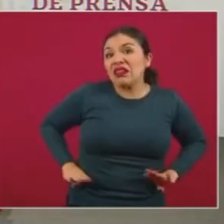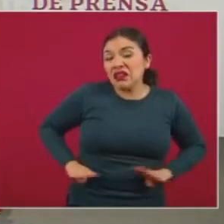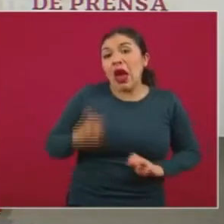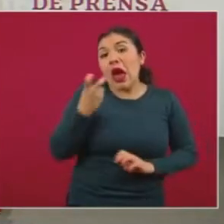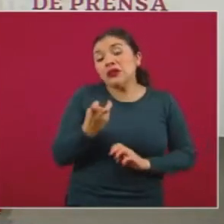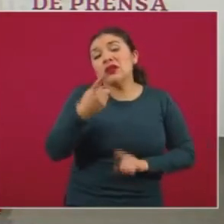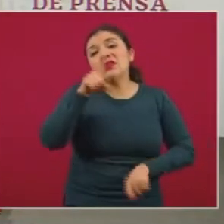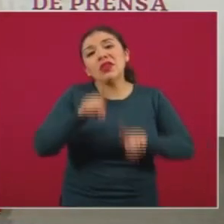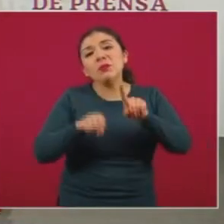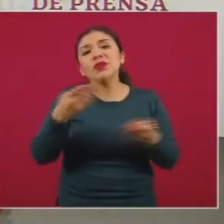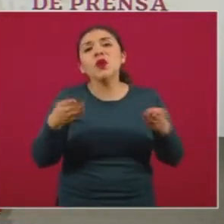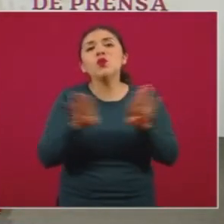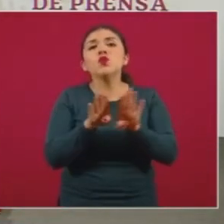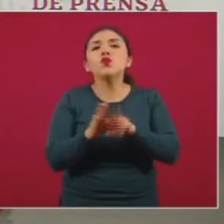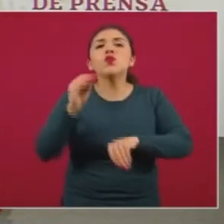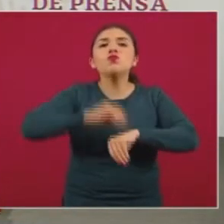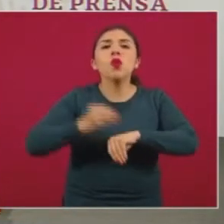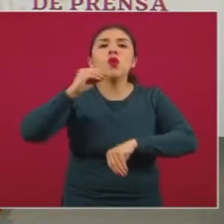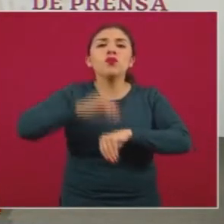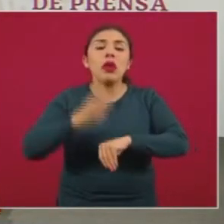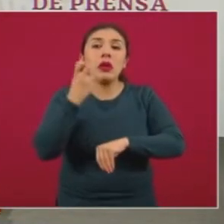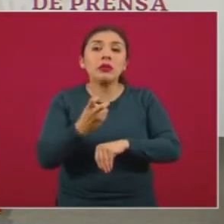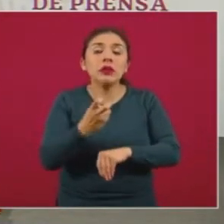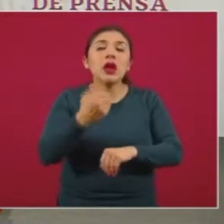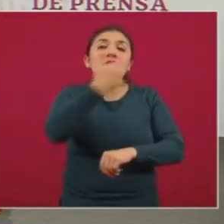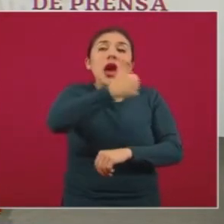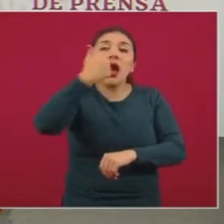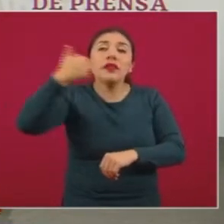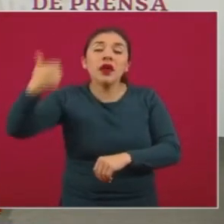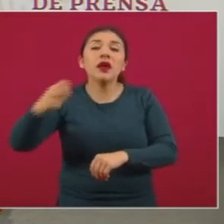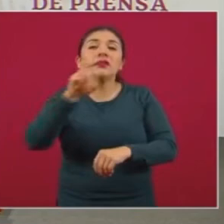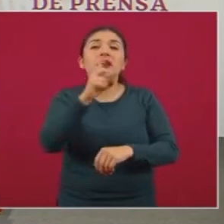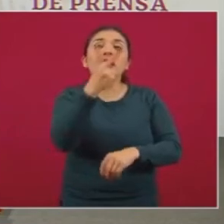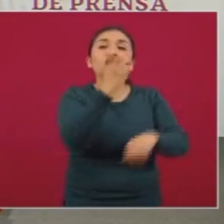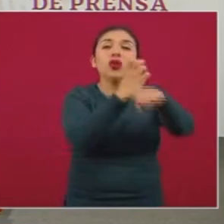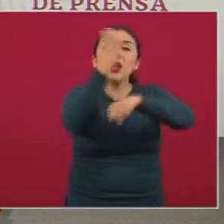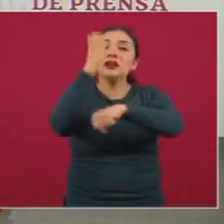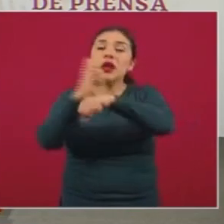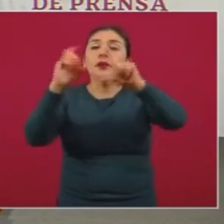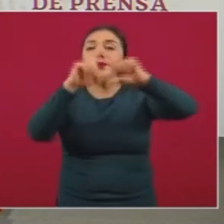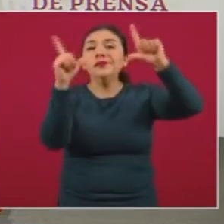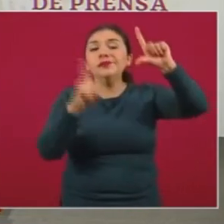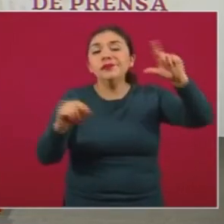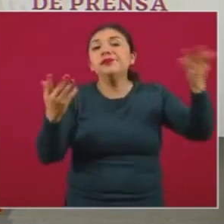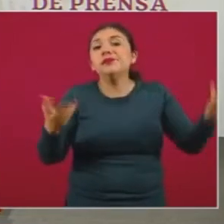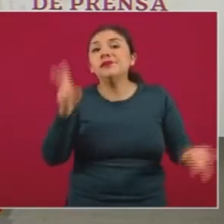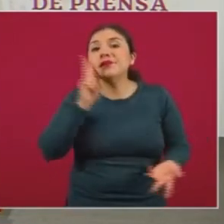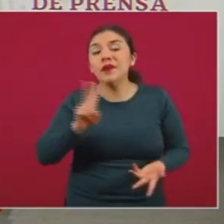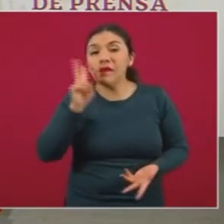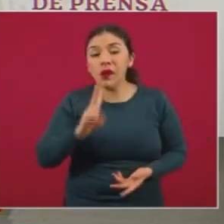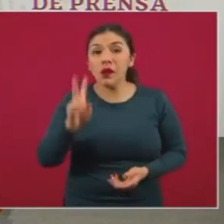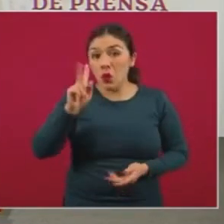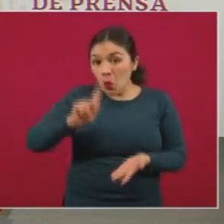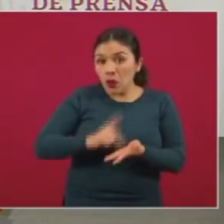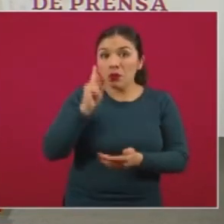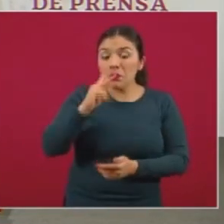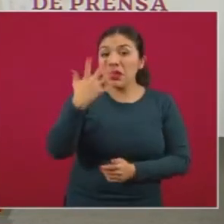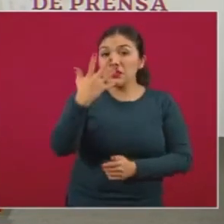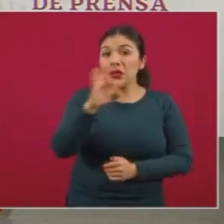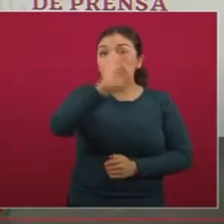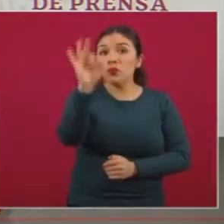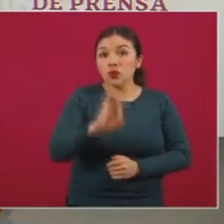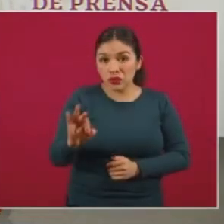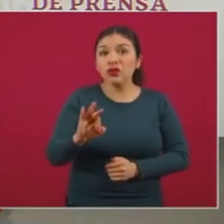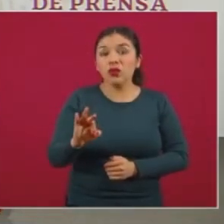dependerá del comportamiento en cada una de las 32 entidades federativas. Volvemos a tener un